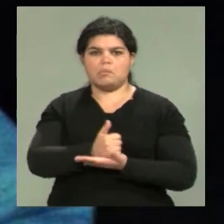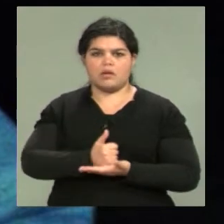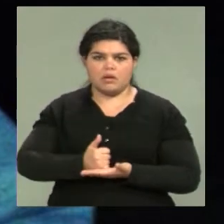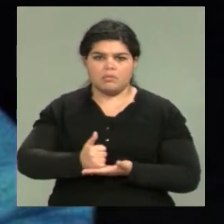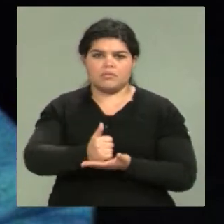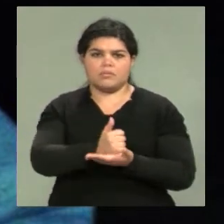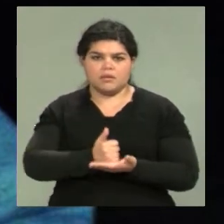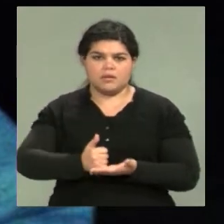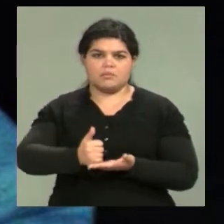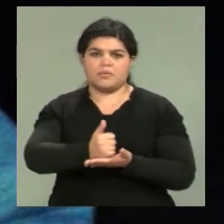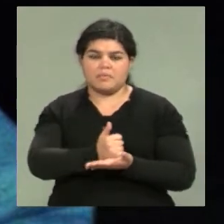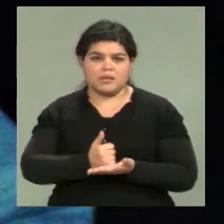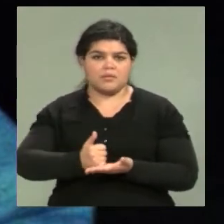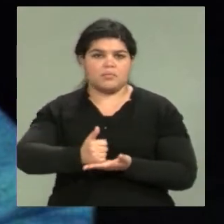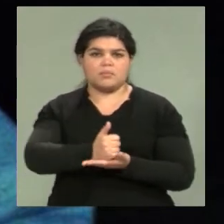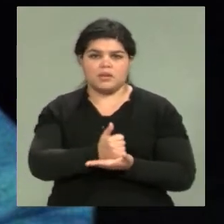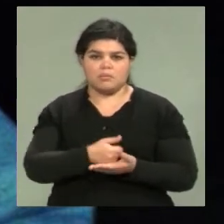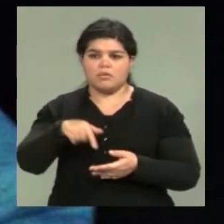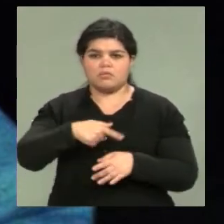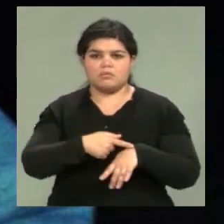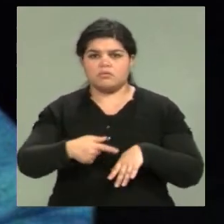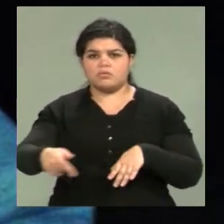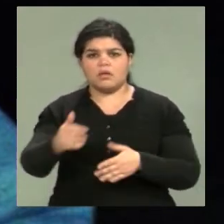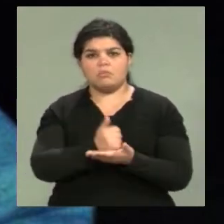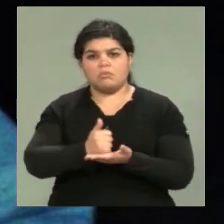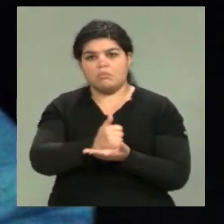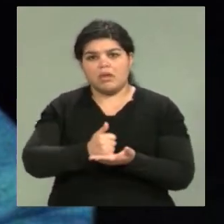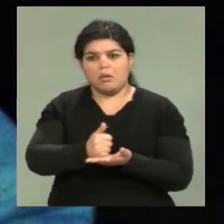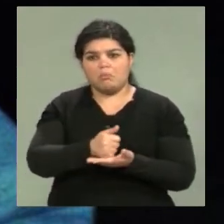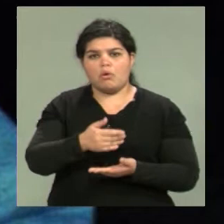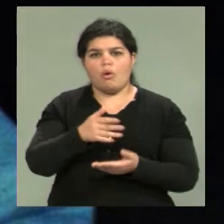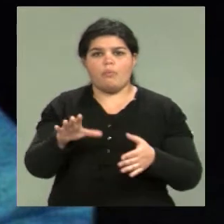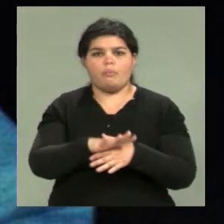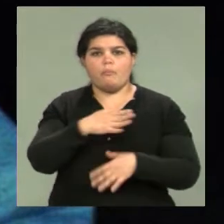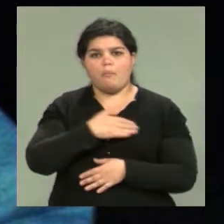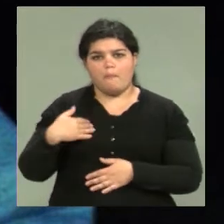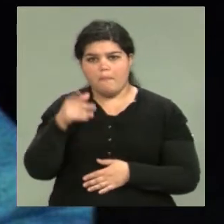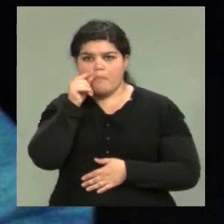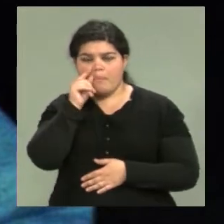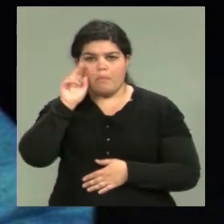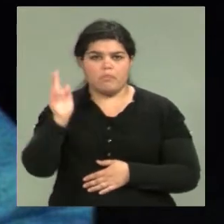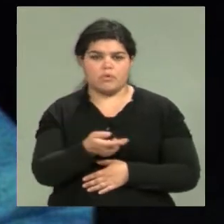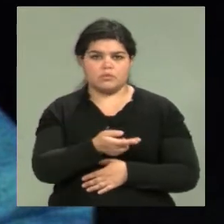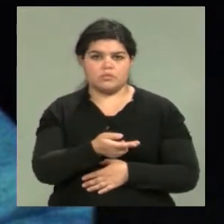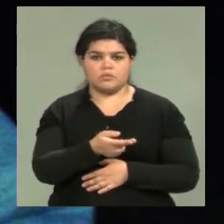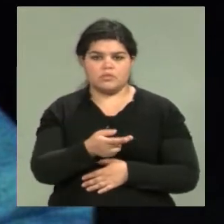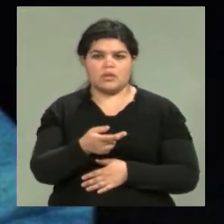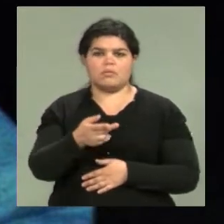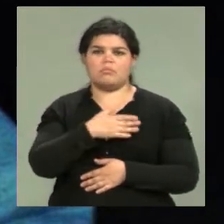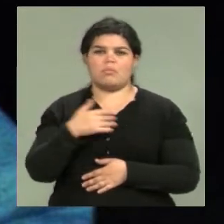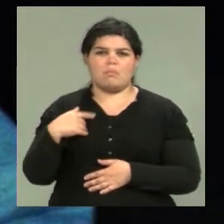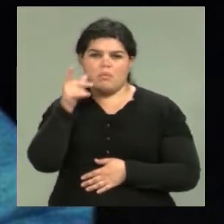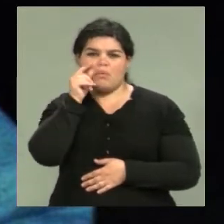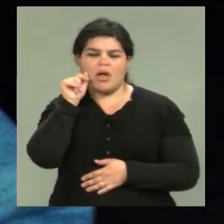y esperamos, y esperamos, y en el interín de esperar fallecieron nuestros padres. Nuestros padres siempre pensaron en que Marcelo